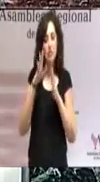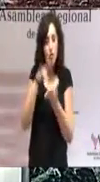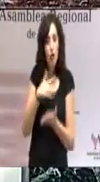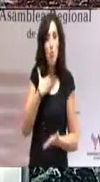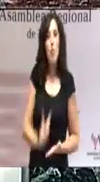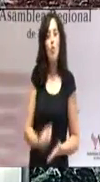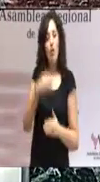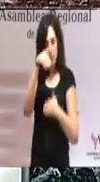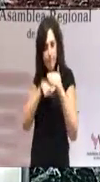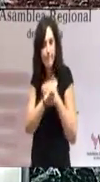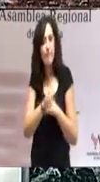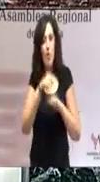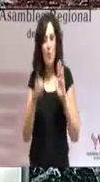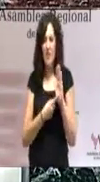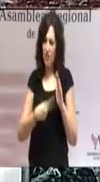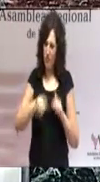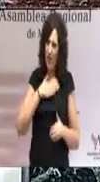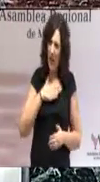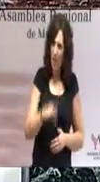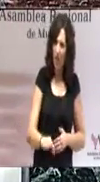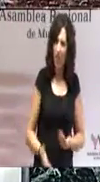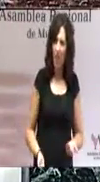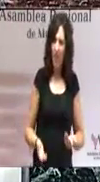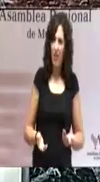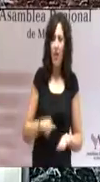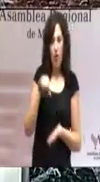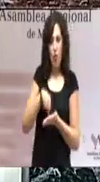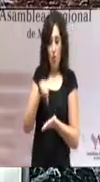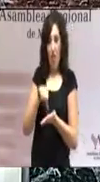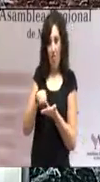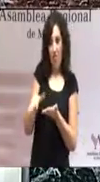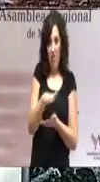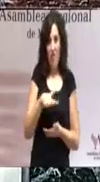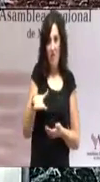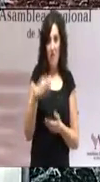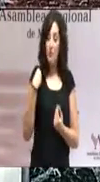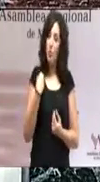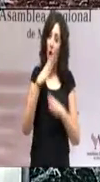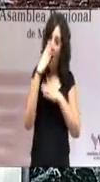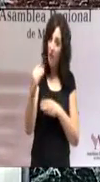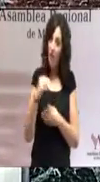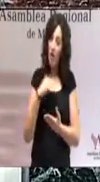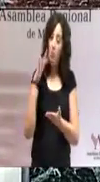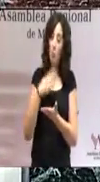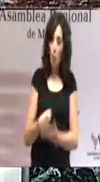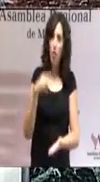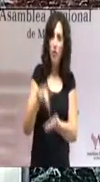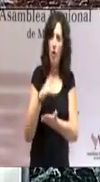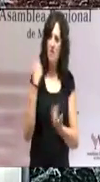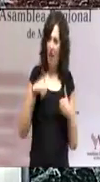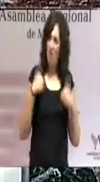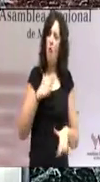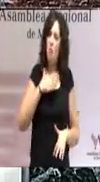Murcia. Fuimos capaces, yo no me arrepiento, ¿usted se arrepiente? El AVE podía estar en Murcia, pero gracias a ese